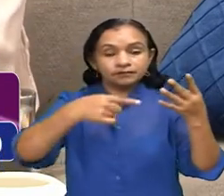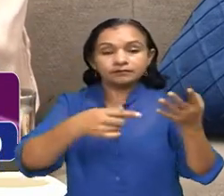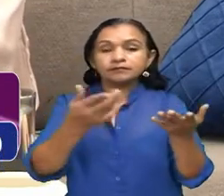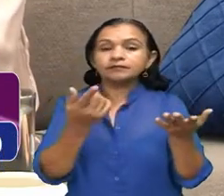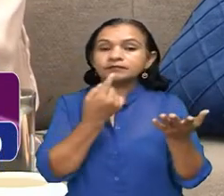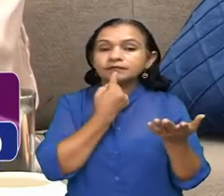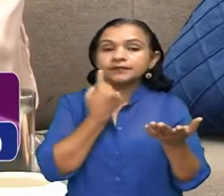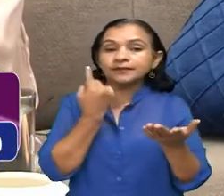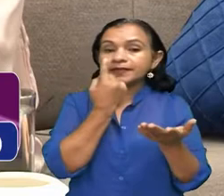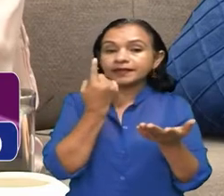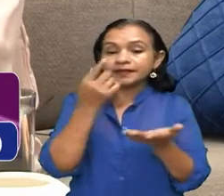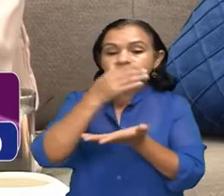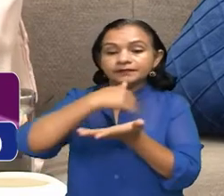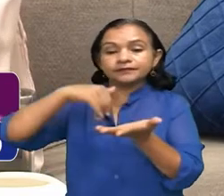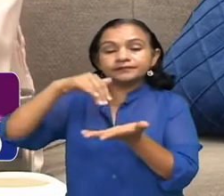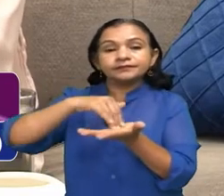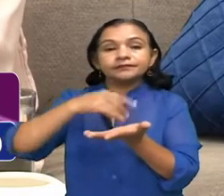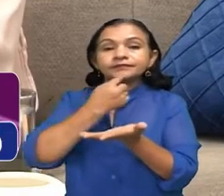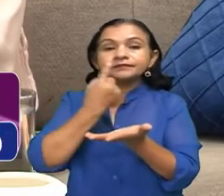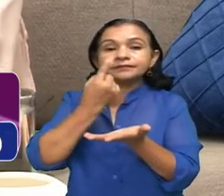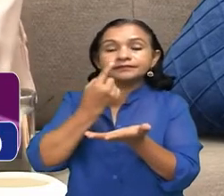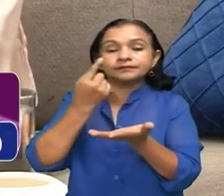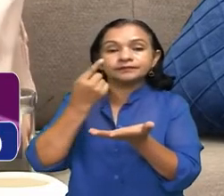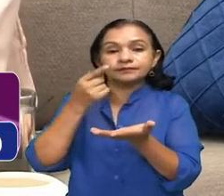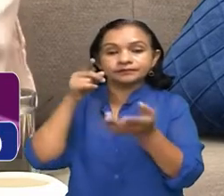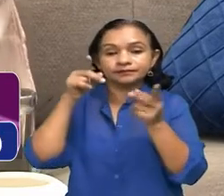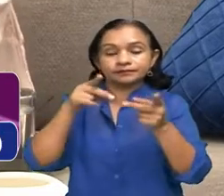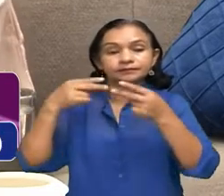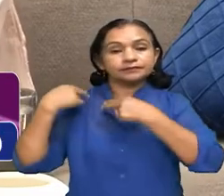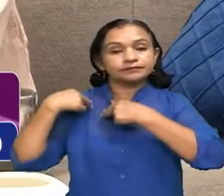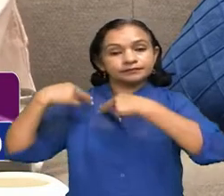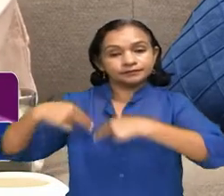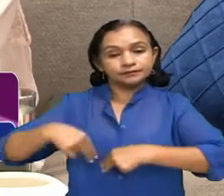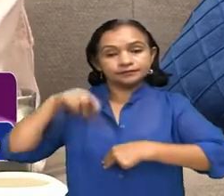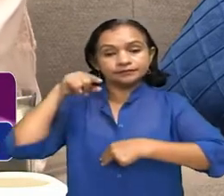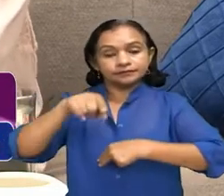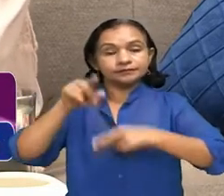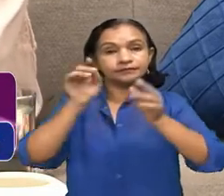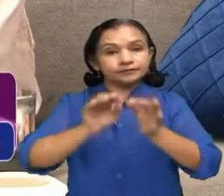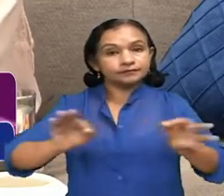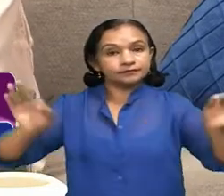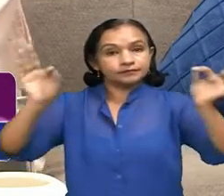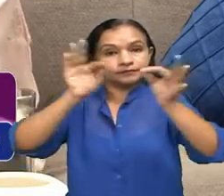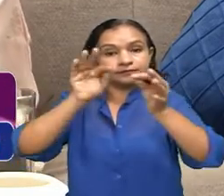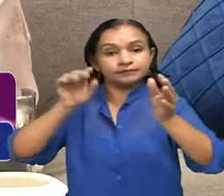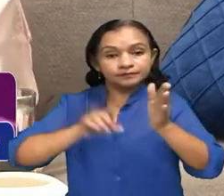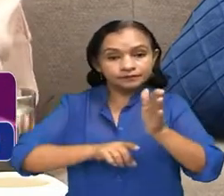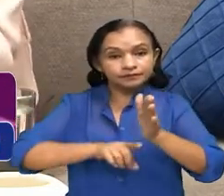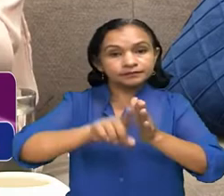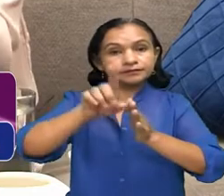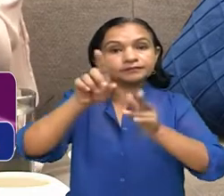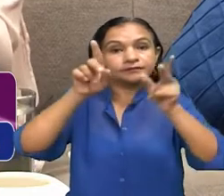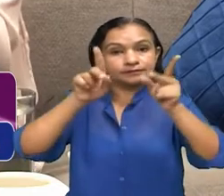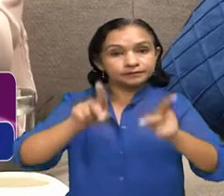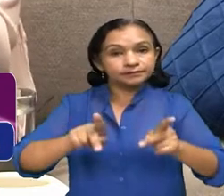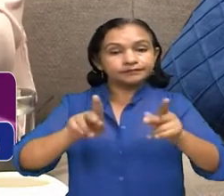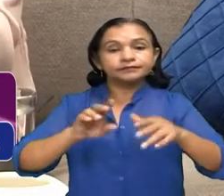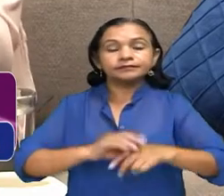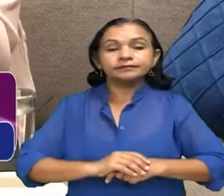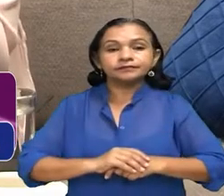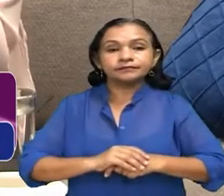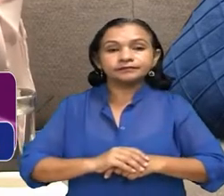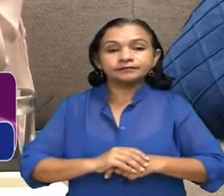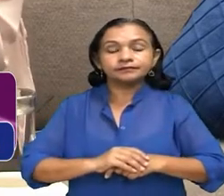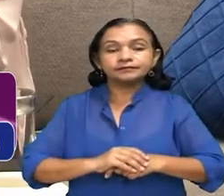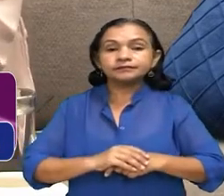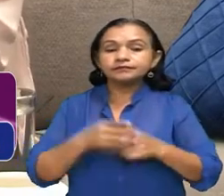del desarrollo económico al humano, al okay, ser humano, que es todo. Y decirte que dentro de ese